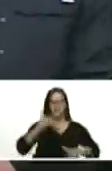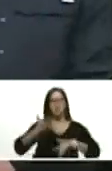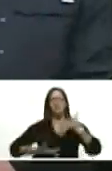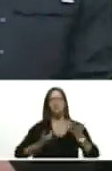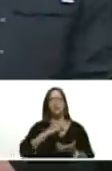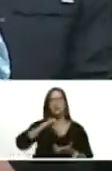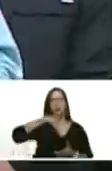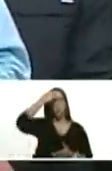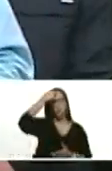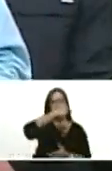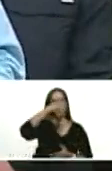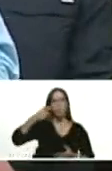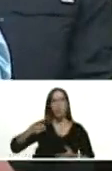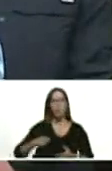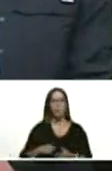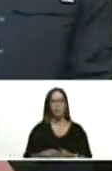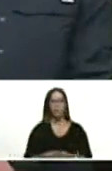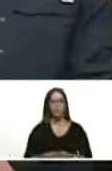pueblo.